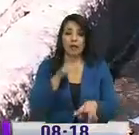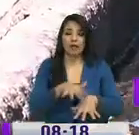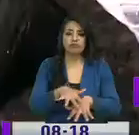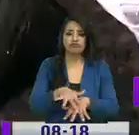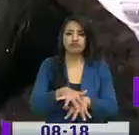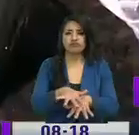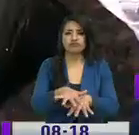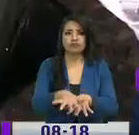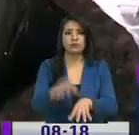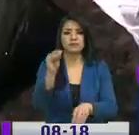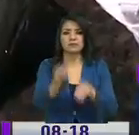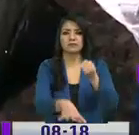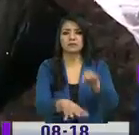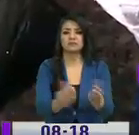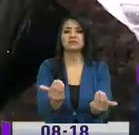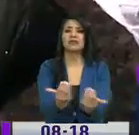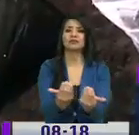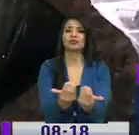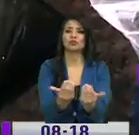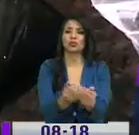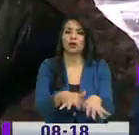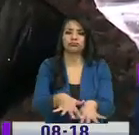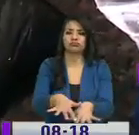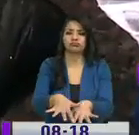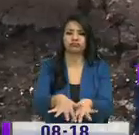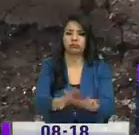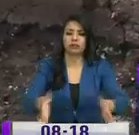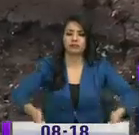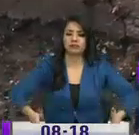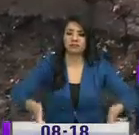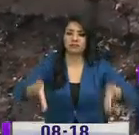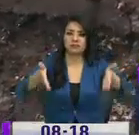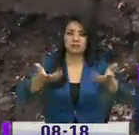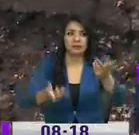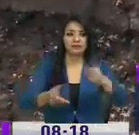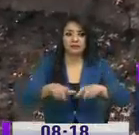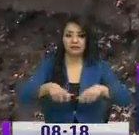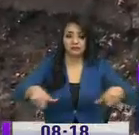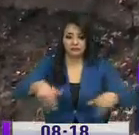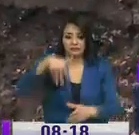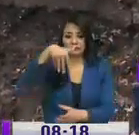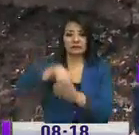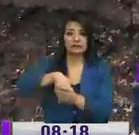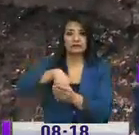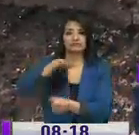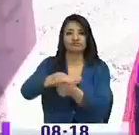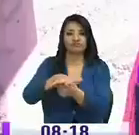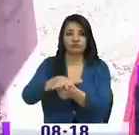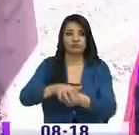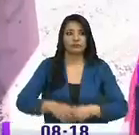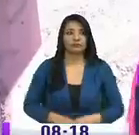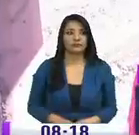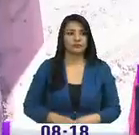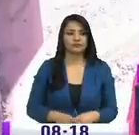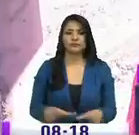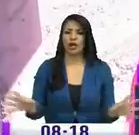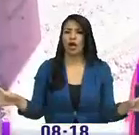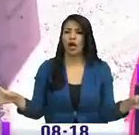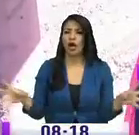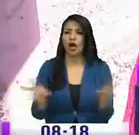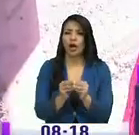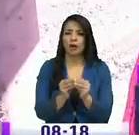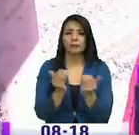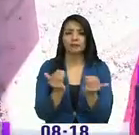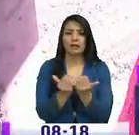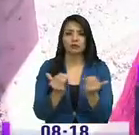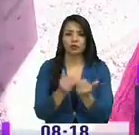y basura es otro inconveniente en el sitio. Los vecinos temen que la alcantarilla colapse. Todito está la basura, y